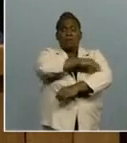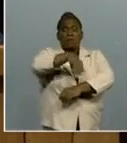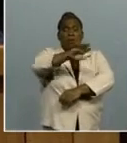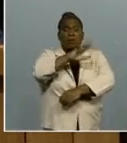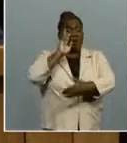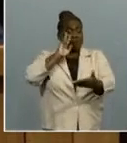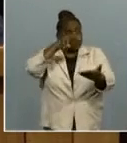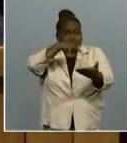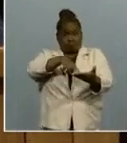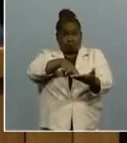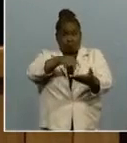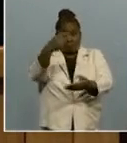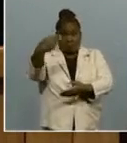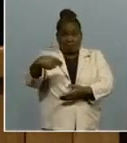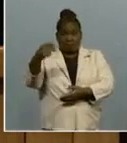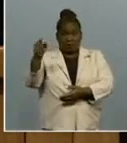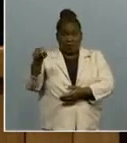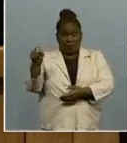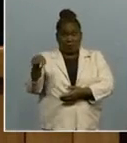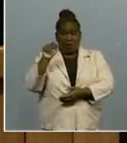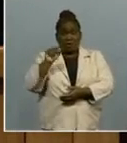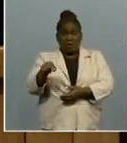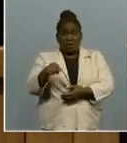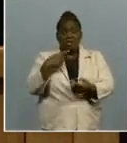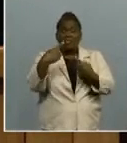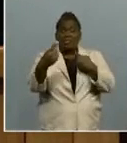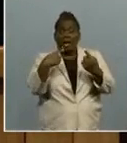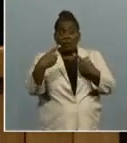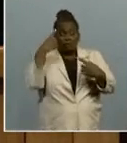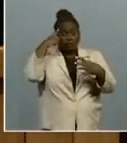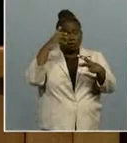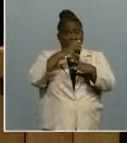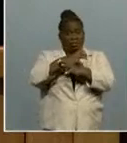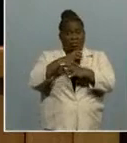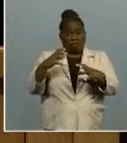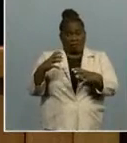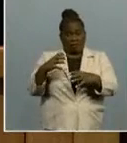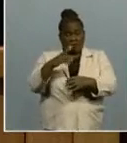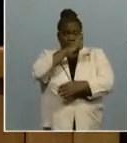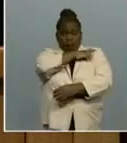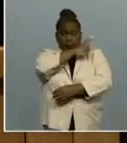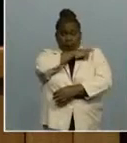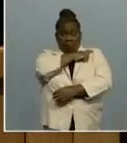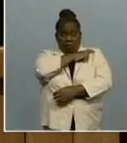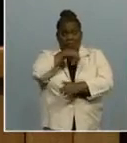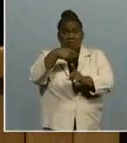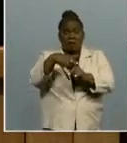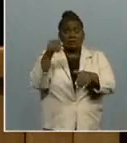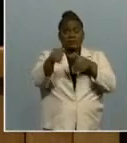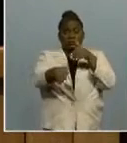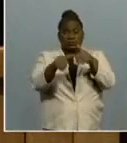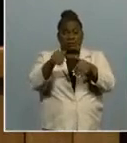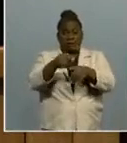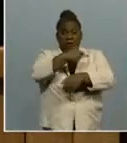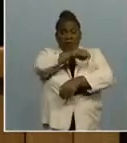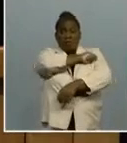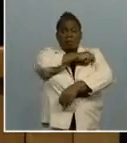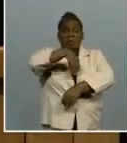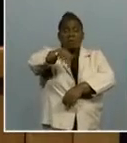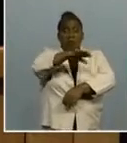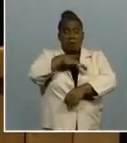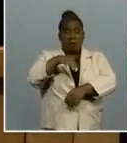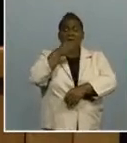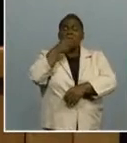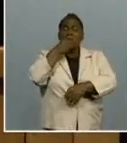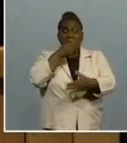los diálogos entre los principales decisores y los científicos y la participación del pueblo pueden con relativo éxito